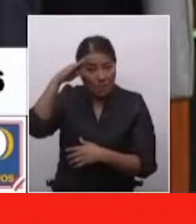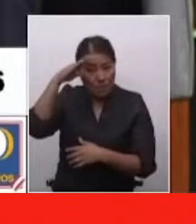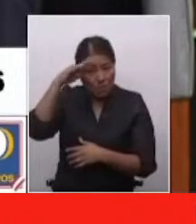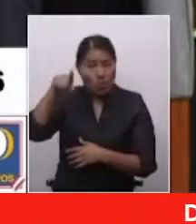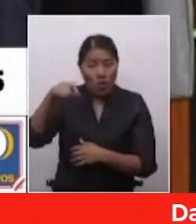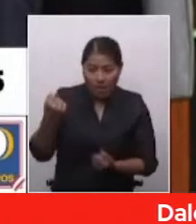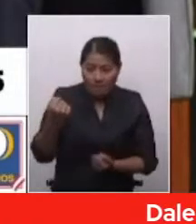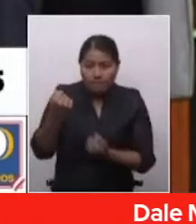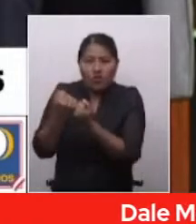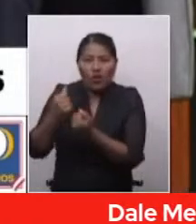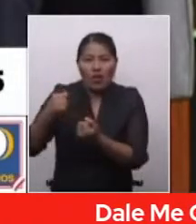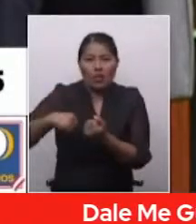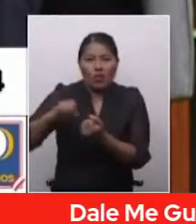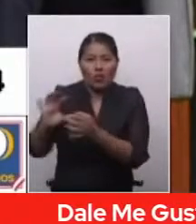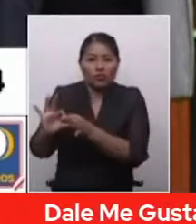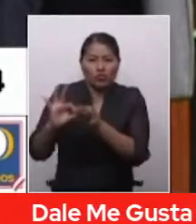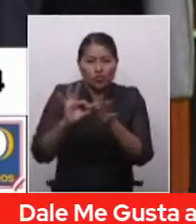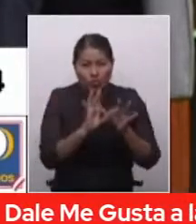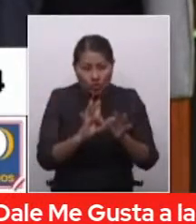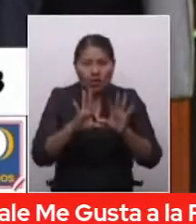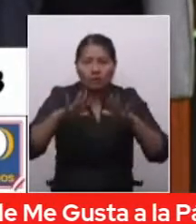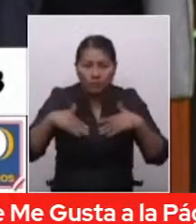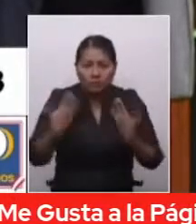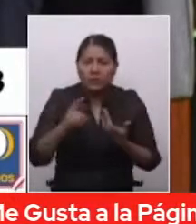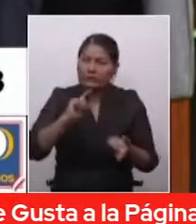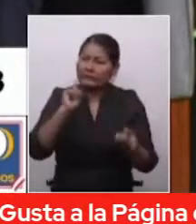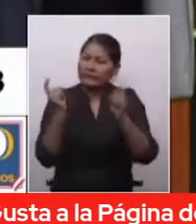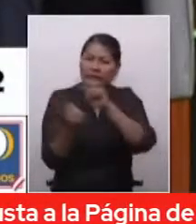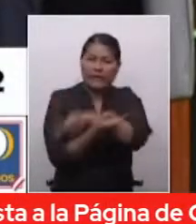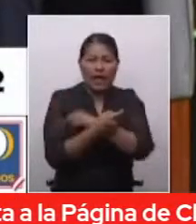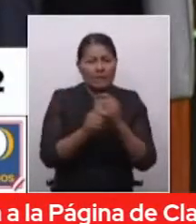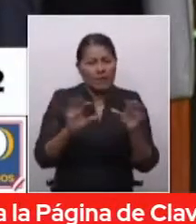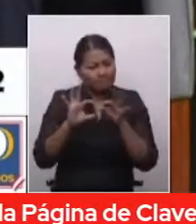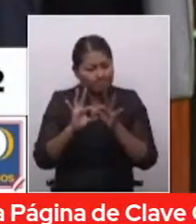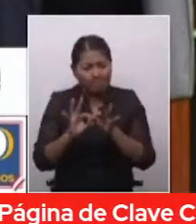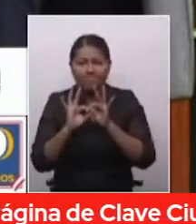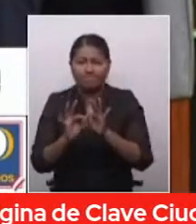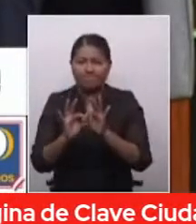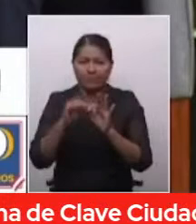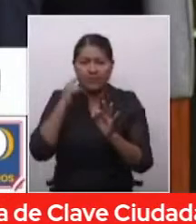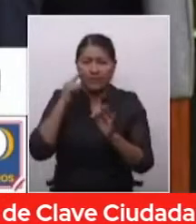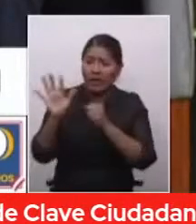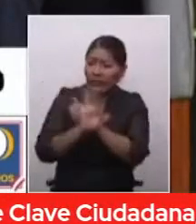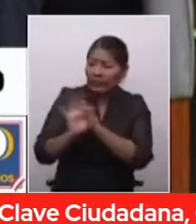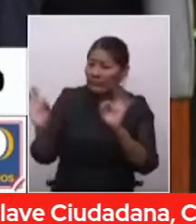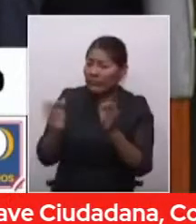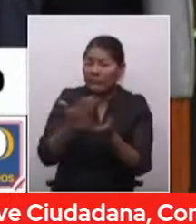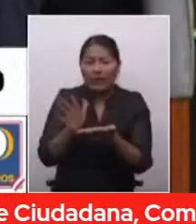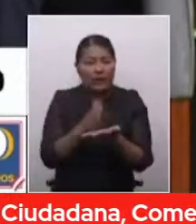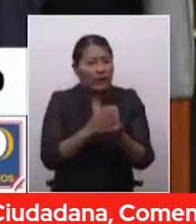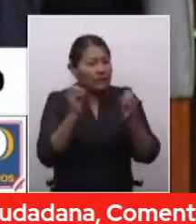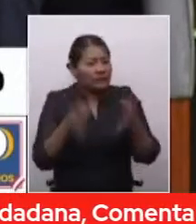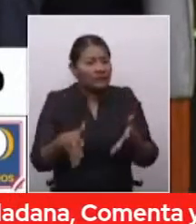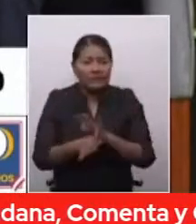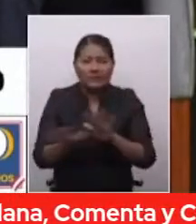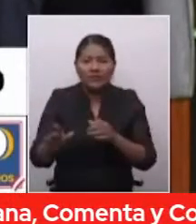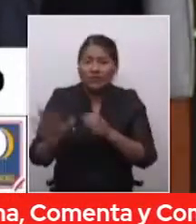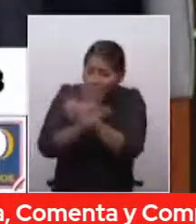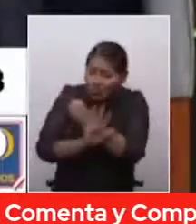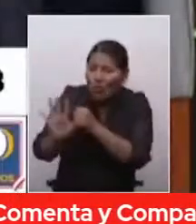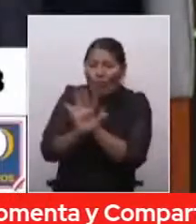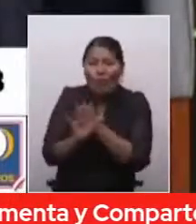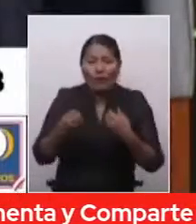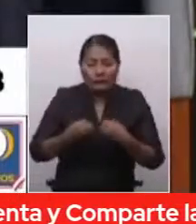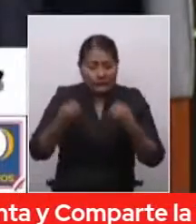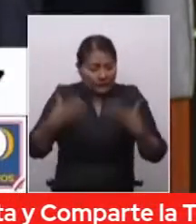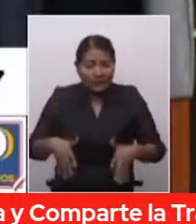la Municipalidad de Lima, revierta la situación. Sin seguridad no hay nada. Sin seguridad